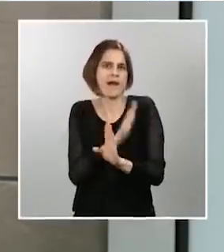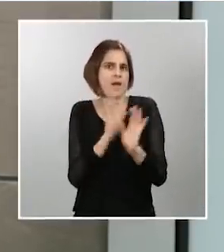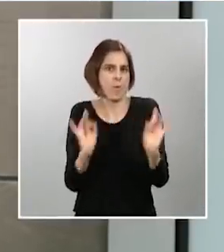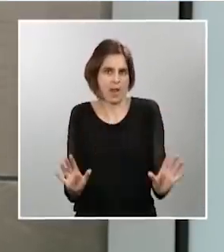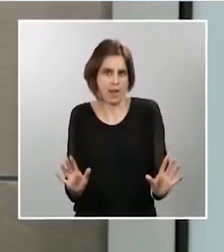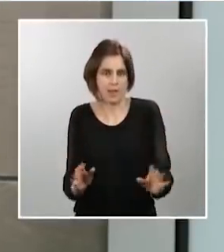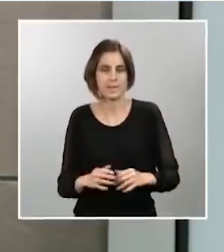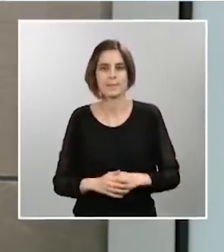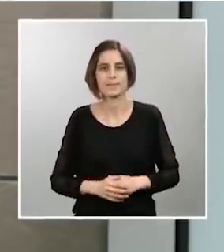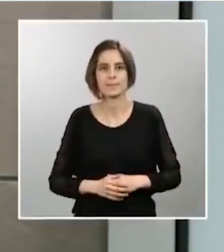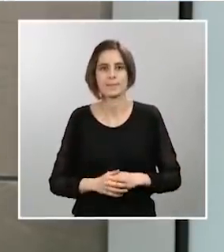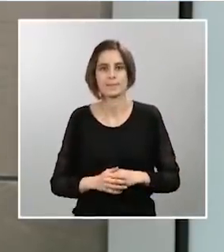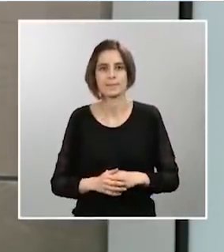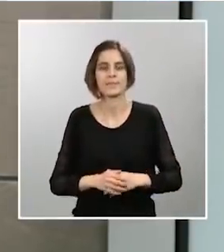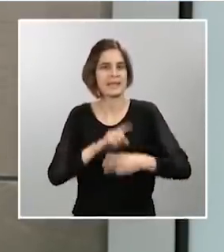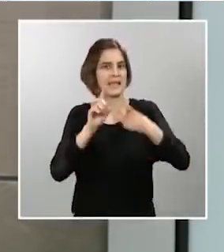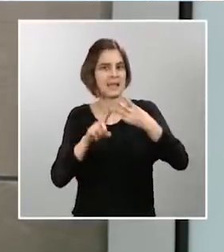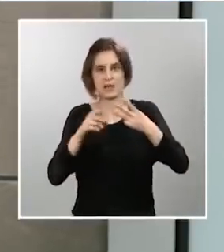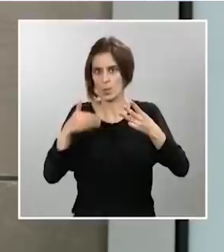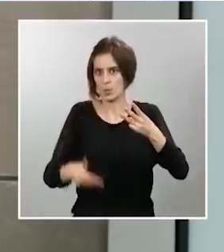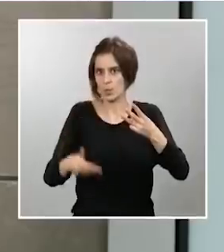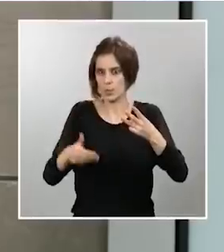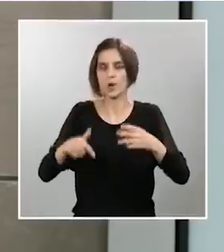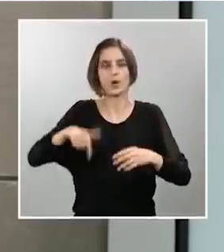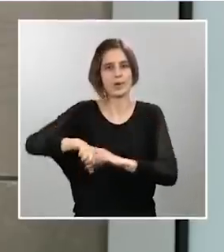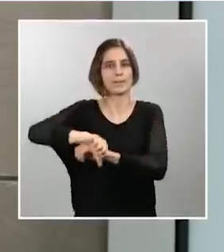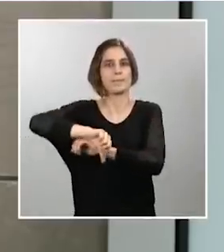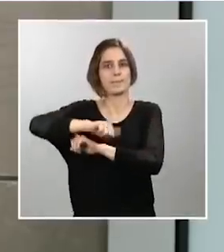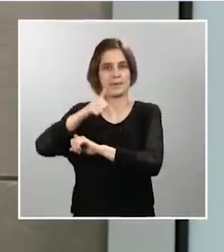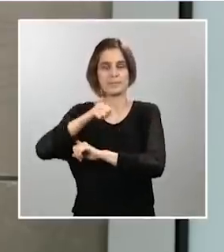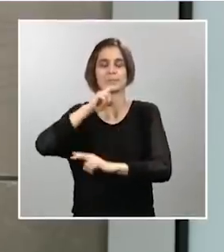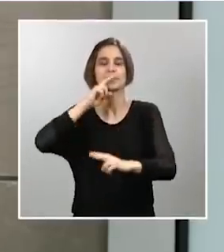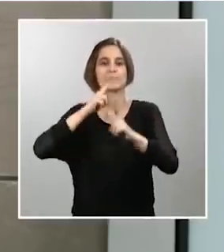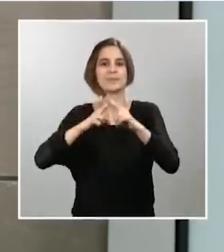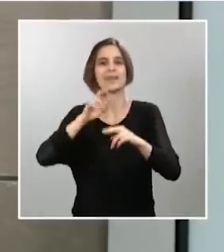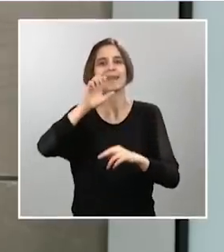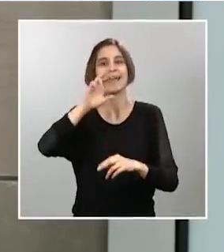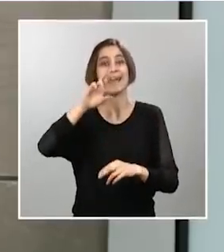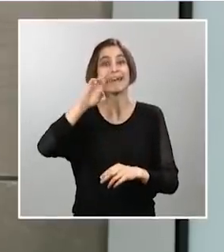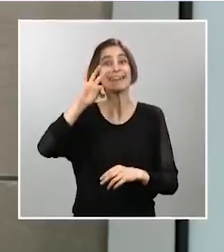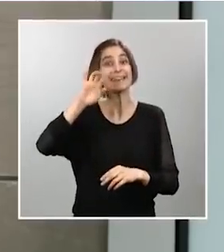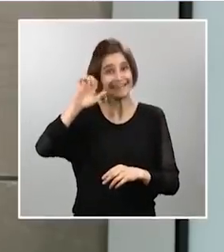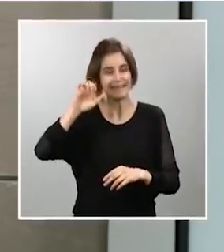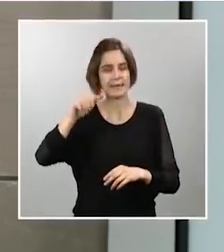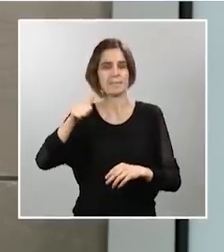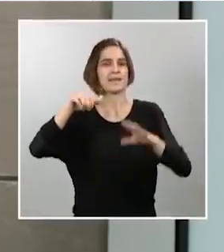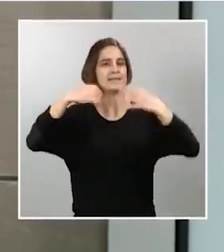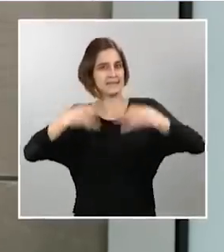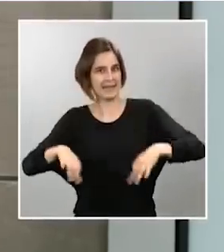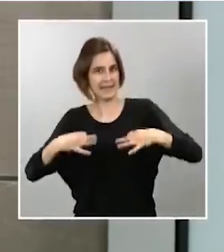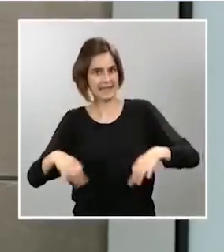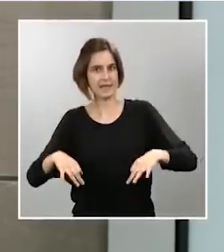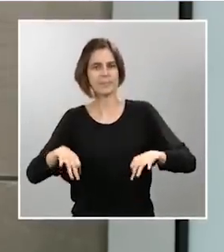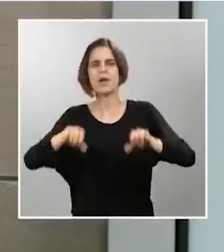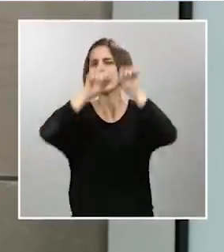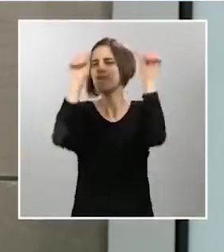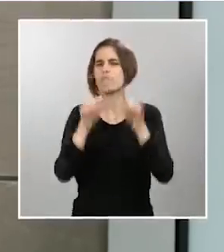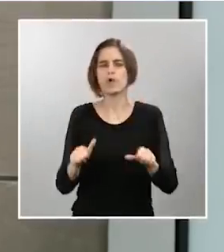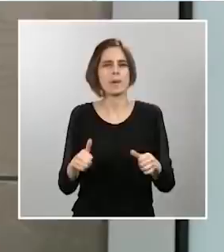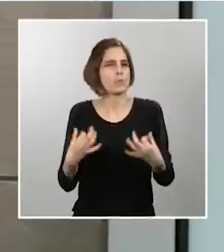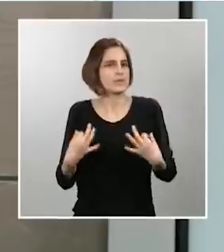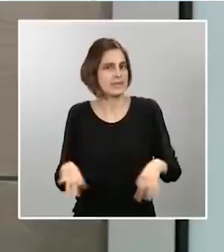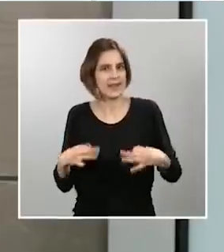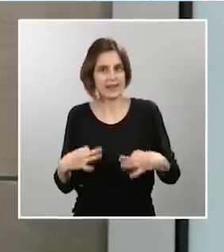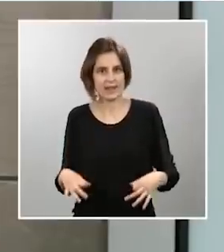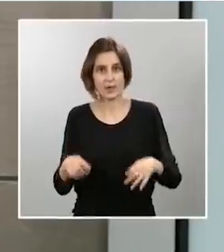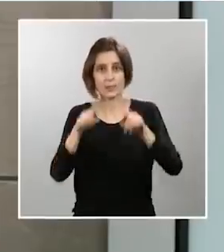fracasando porque el gobierno no logra contener la infección, el número de quiebras empresariales va a aumentar y como consecuencia España